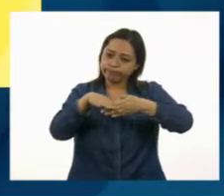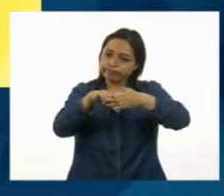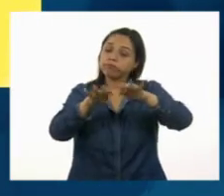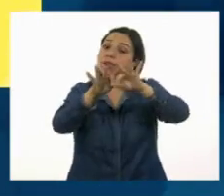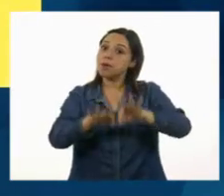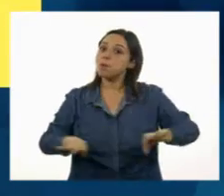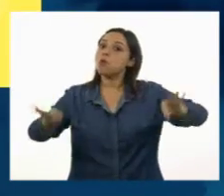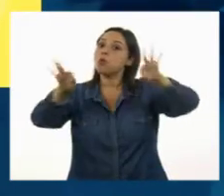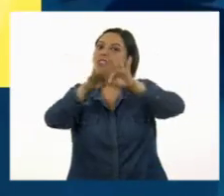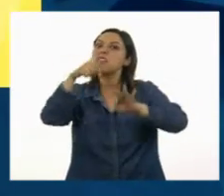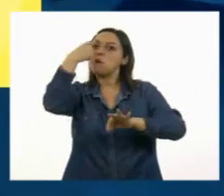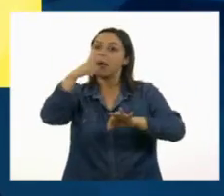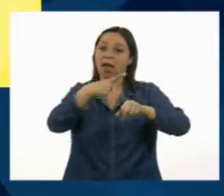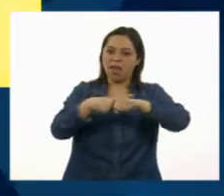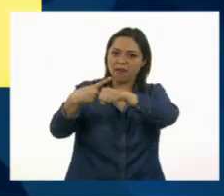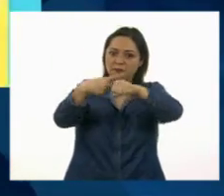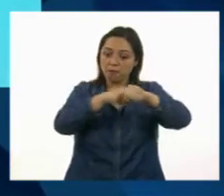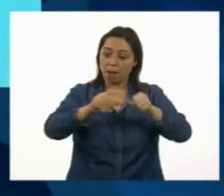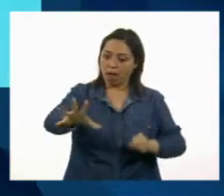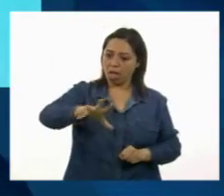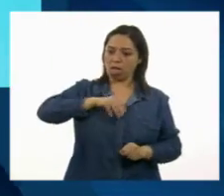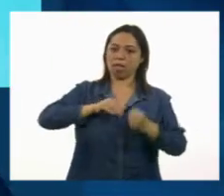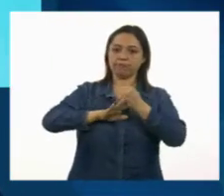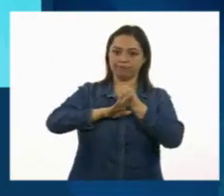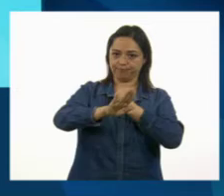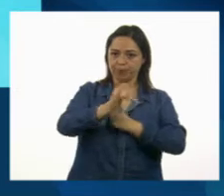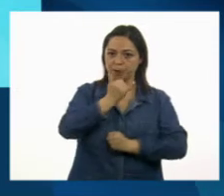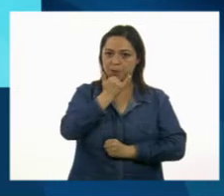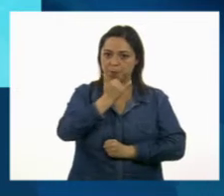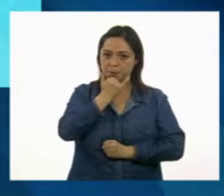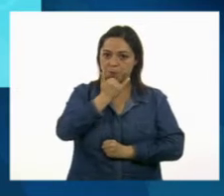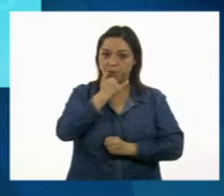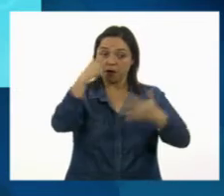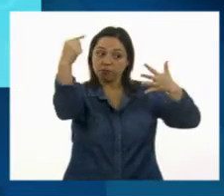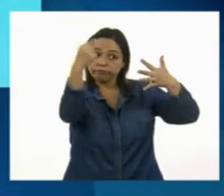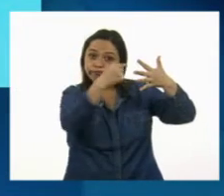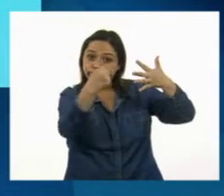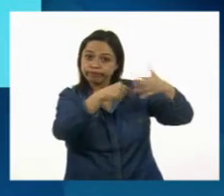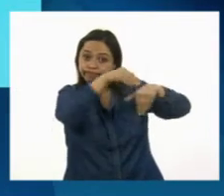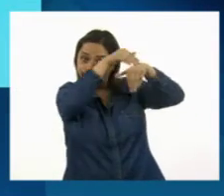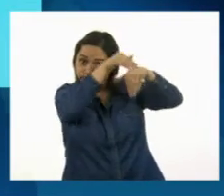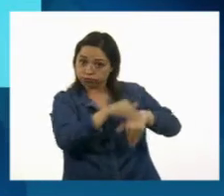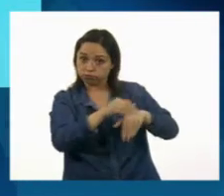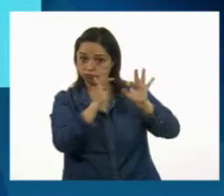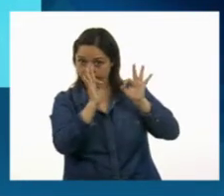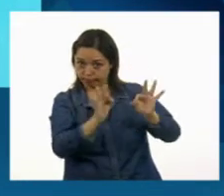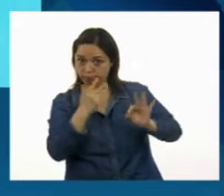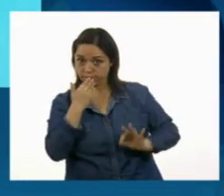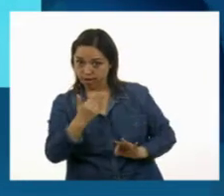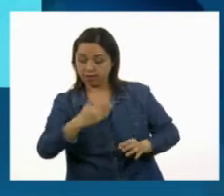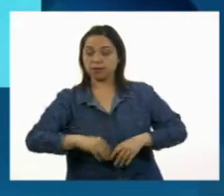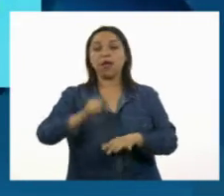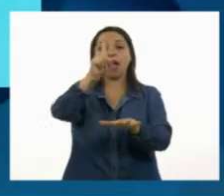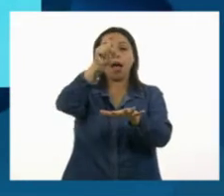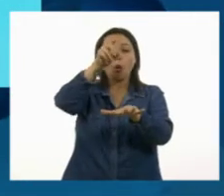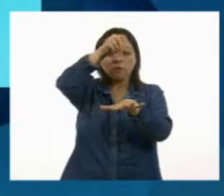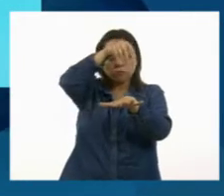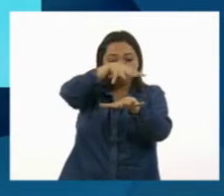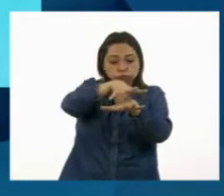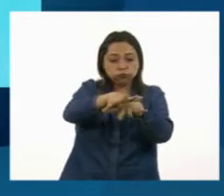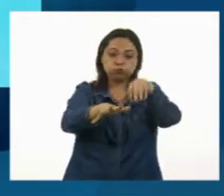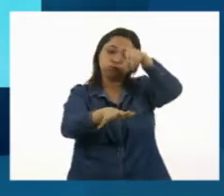importante para prevenir cualquier enfermedad. Sigue estos pasos para hacerlo correctamente. Moja tus